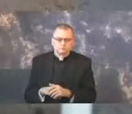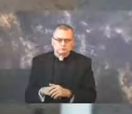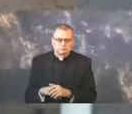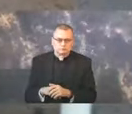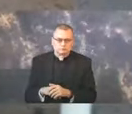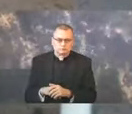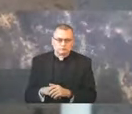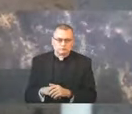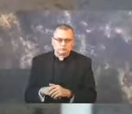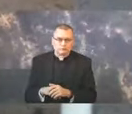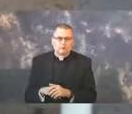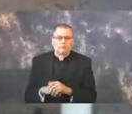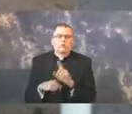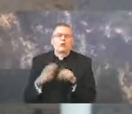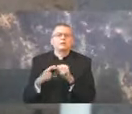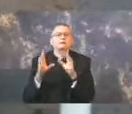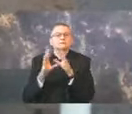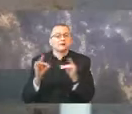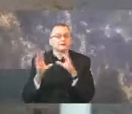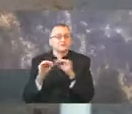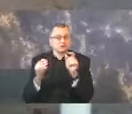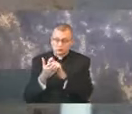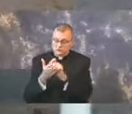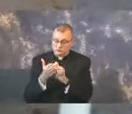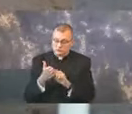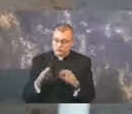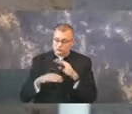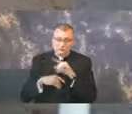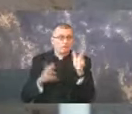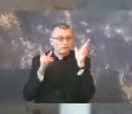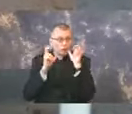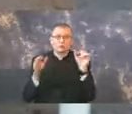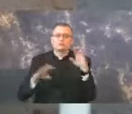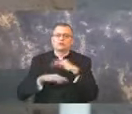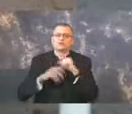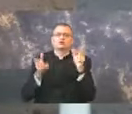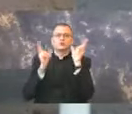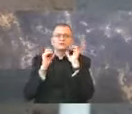este pasaje de la escritura que ustedes acaban de oír.